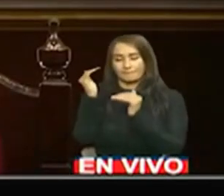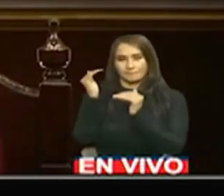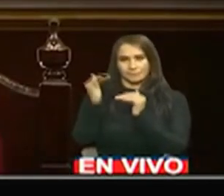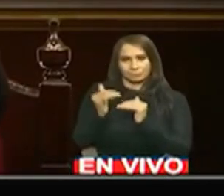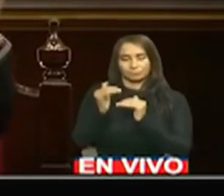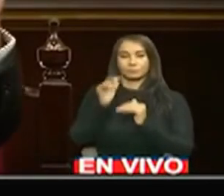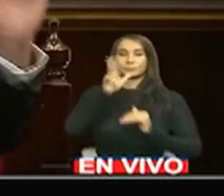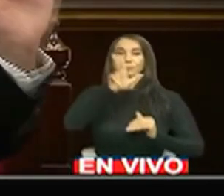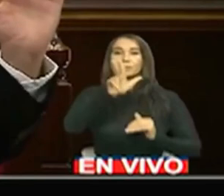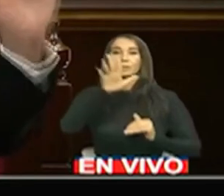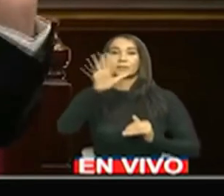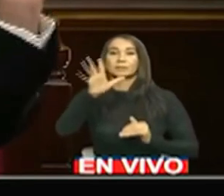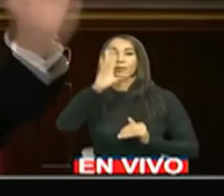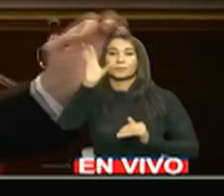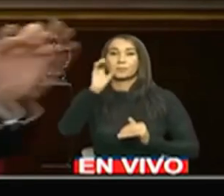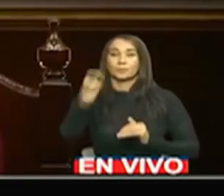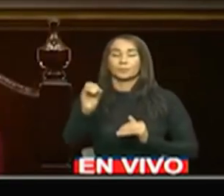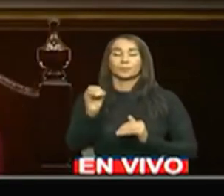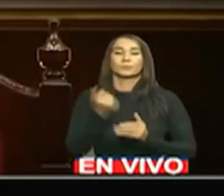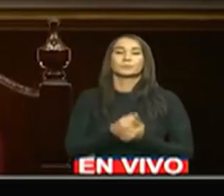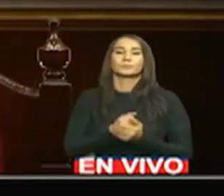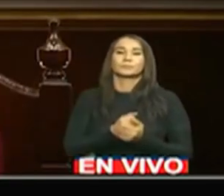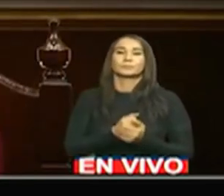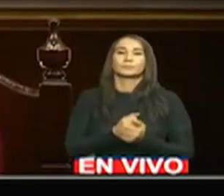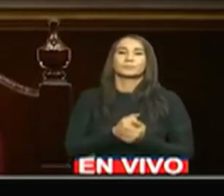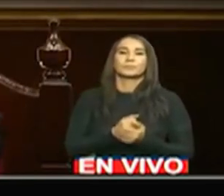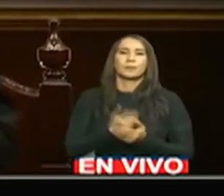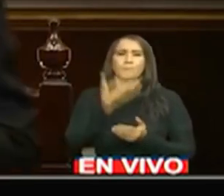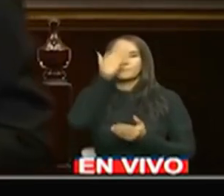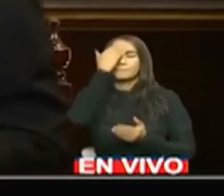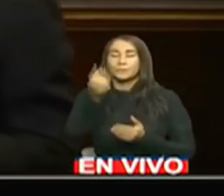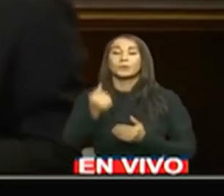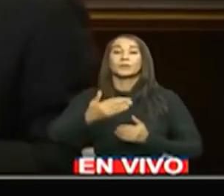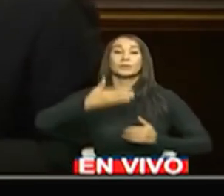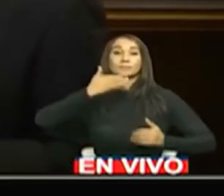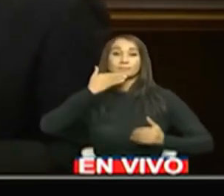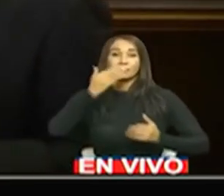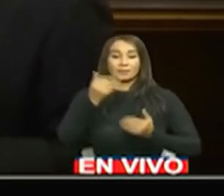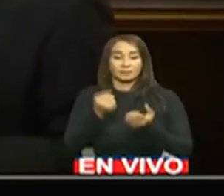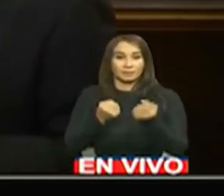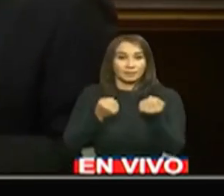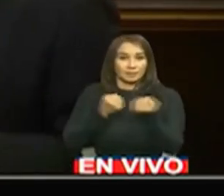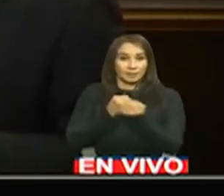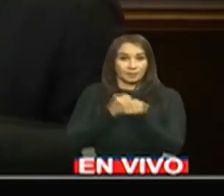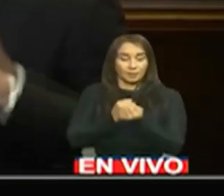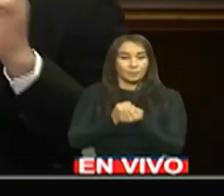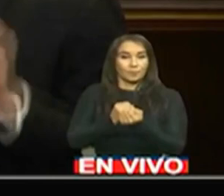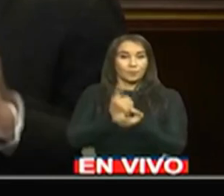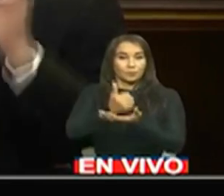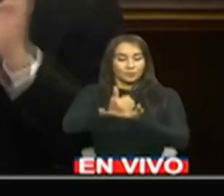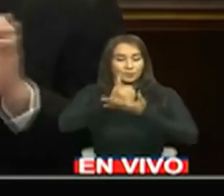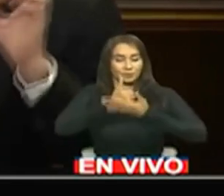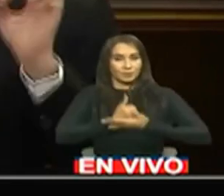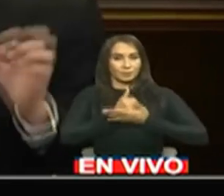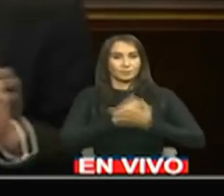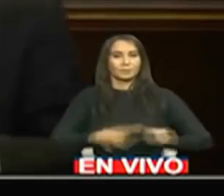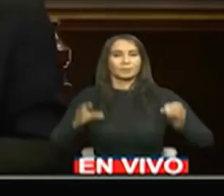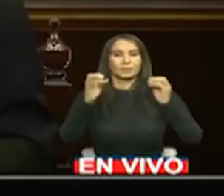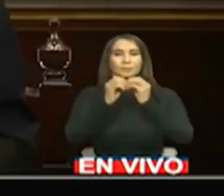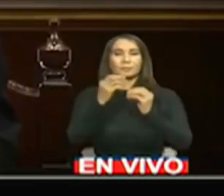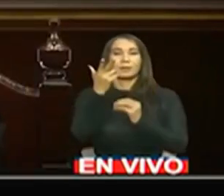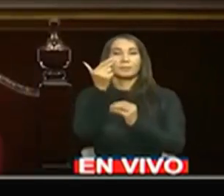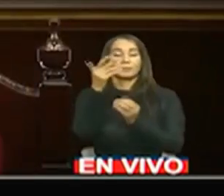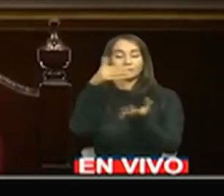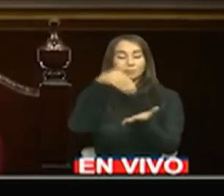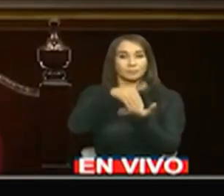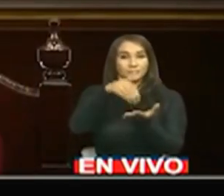en un 35% en promedio, gracias en parte al subsidio de más de 13 mil millones de pesos en el